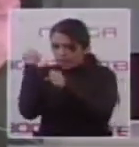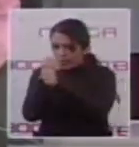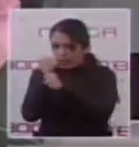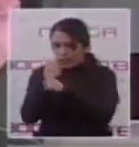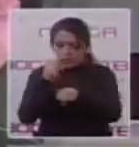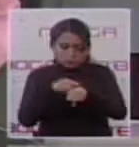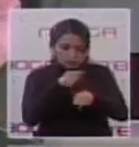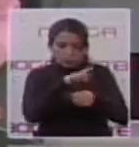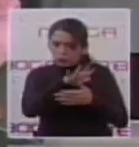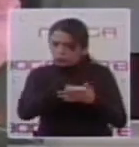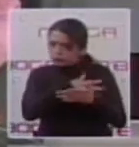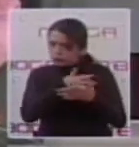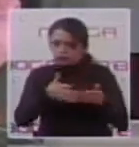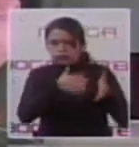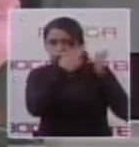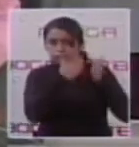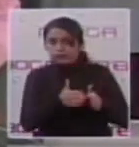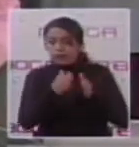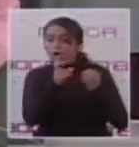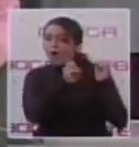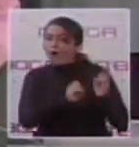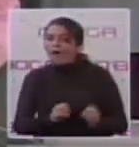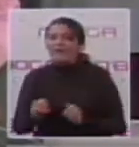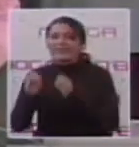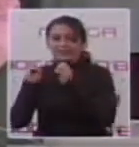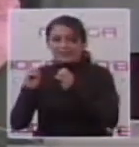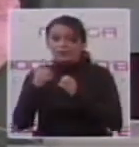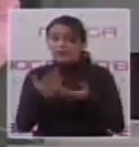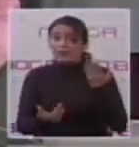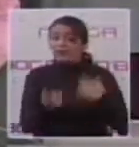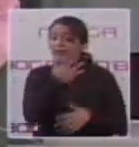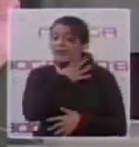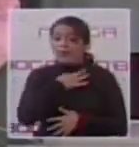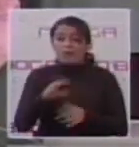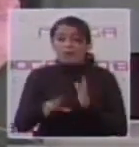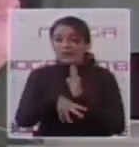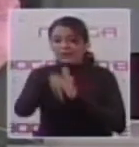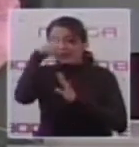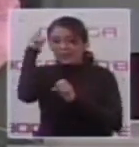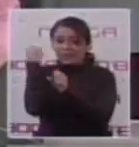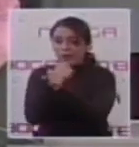para todo. Recuerden que, por más que les apasione su emprendimiento, no es lo único en la vida.